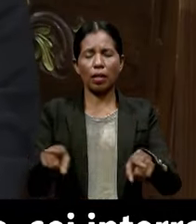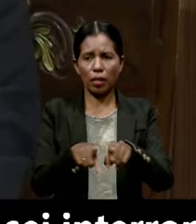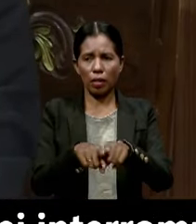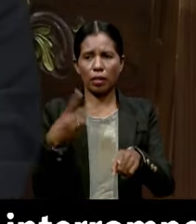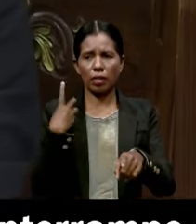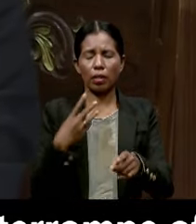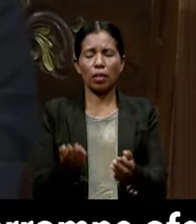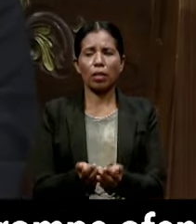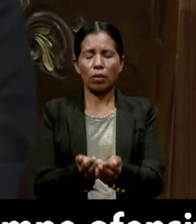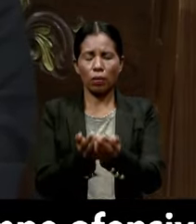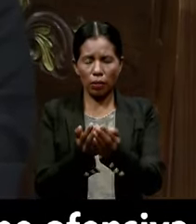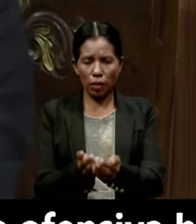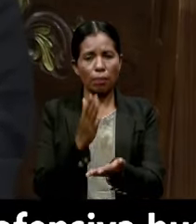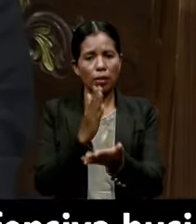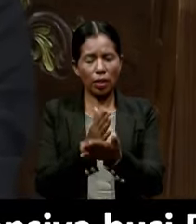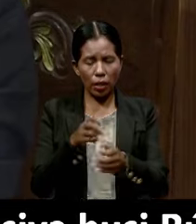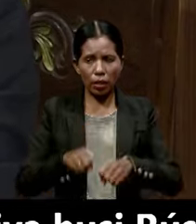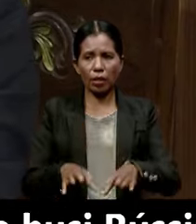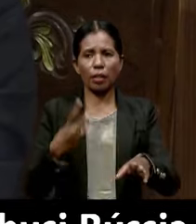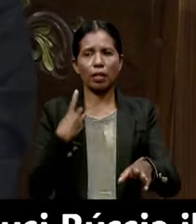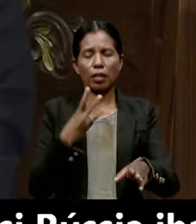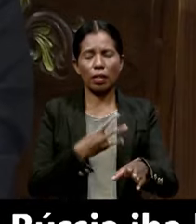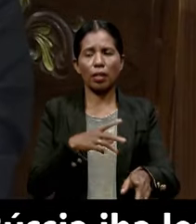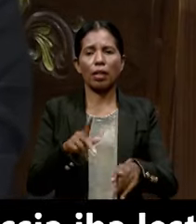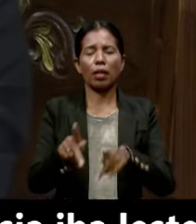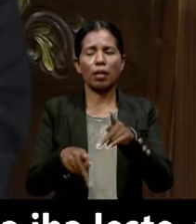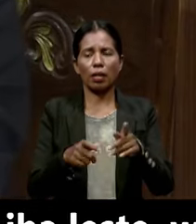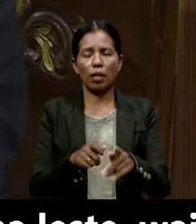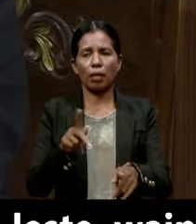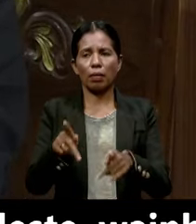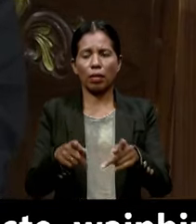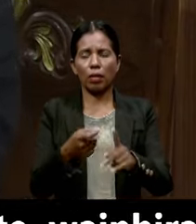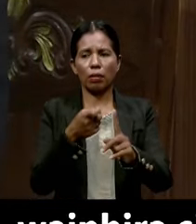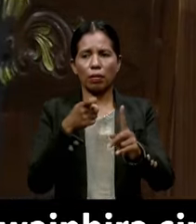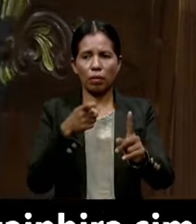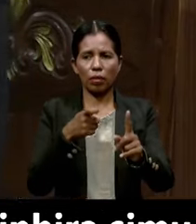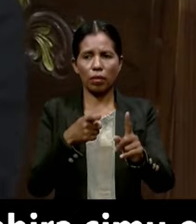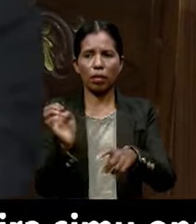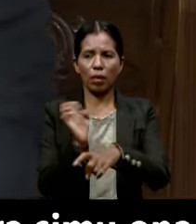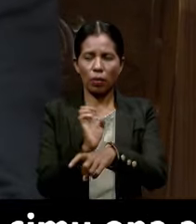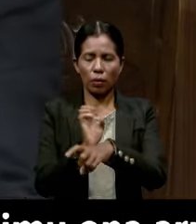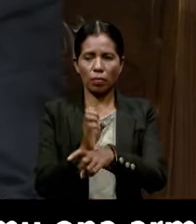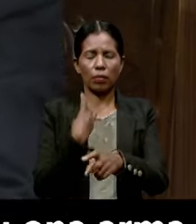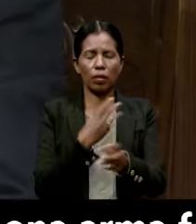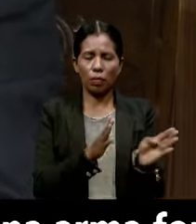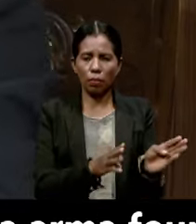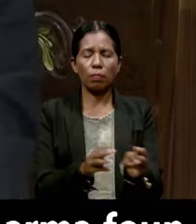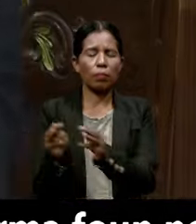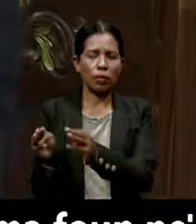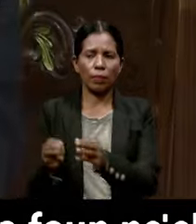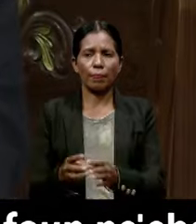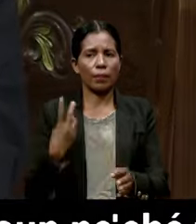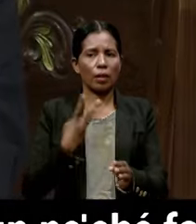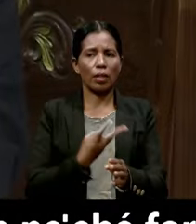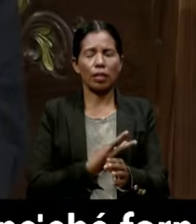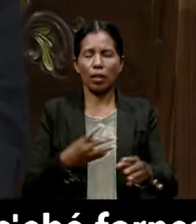hace roida para el taslar, me tragando el asesor. Asesor, me dice América, economía sané, y te la hay